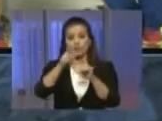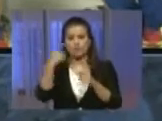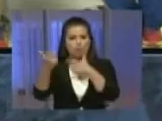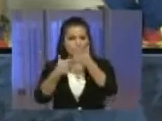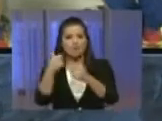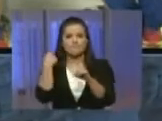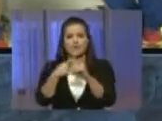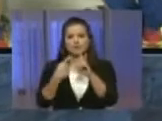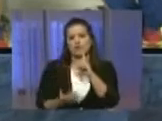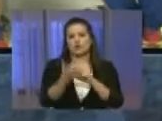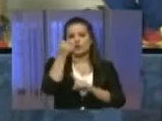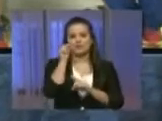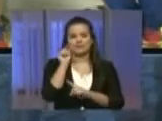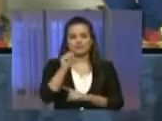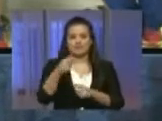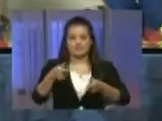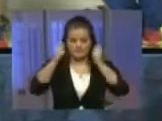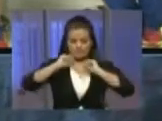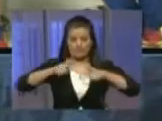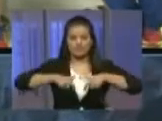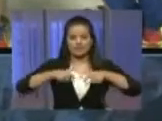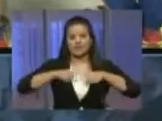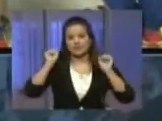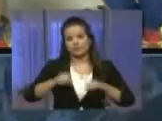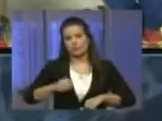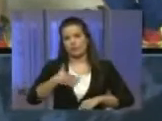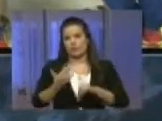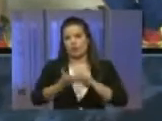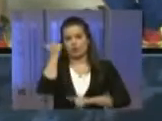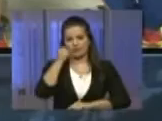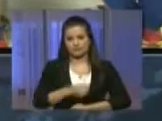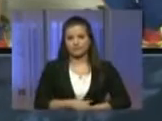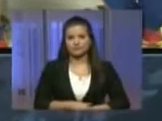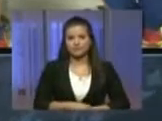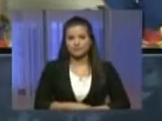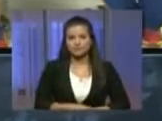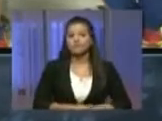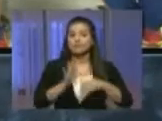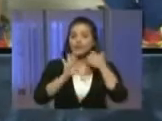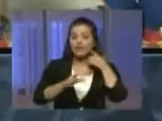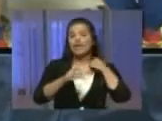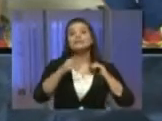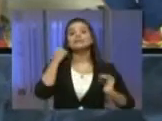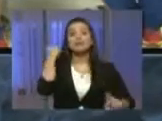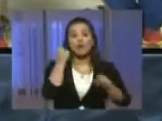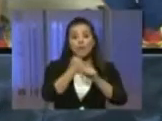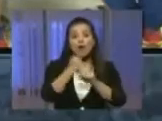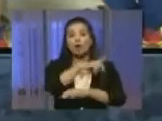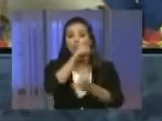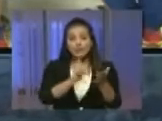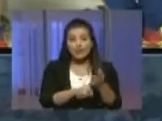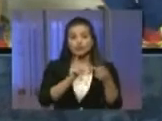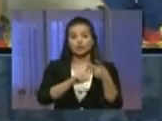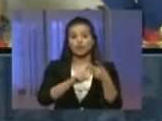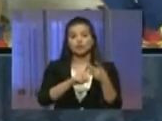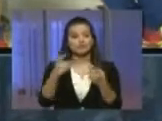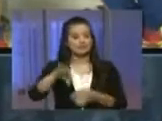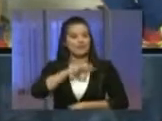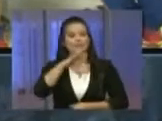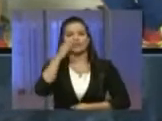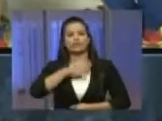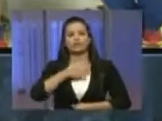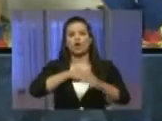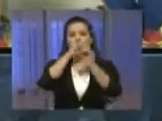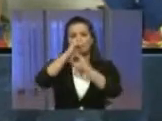conseguir las medallas que sabemos Estamos buscando también verdad es un trabajo completo en el espíritu olímpico el